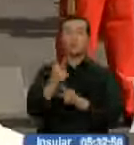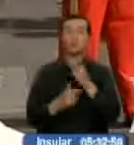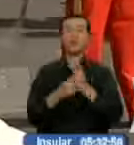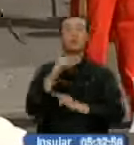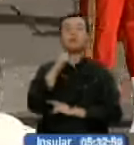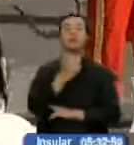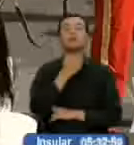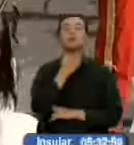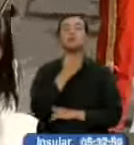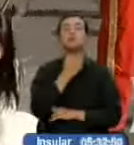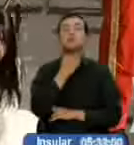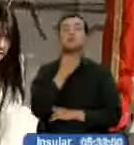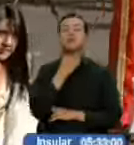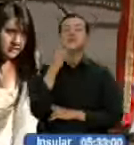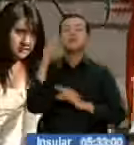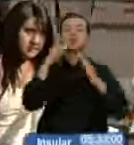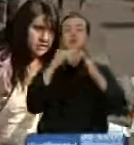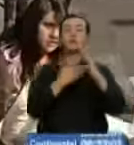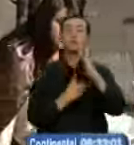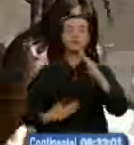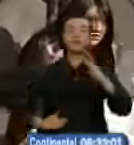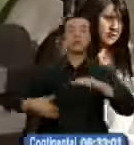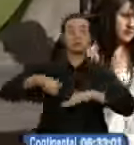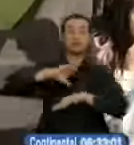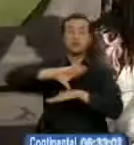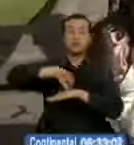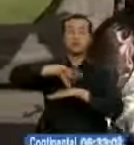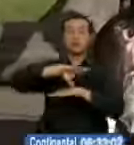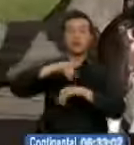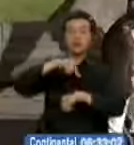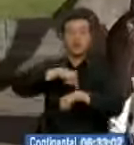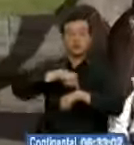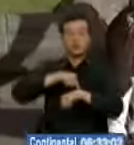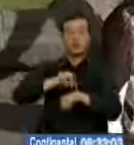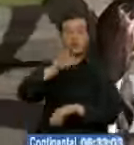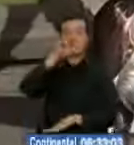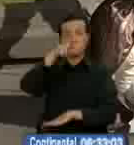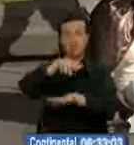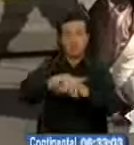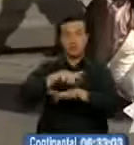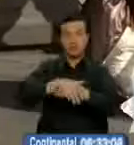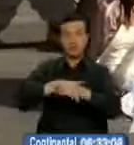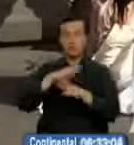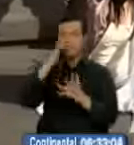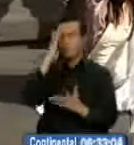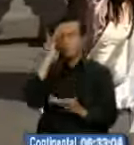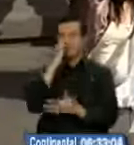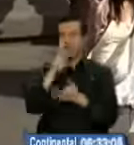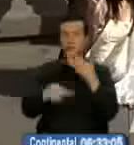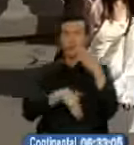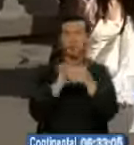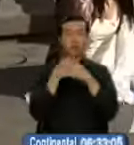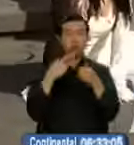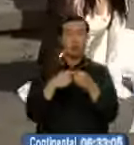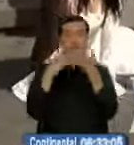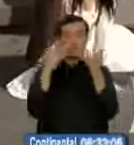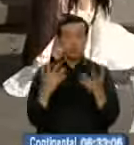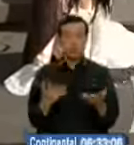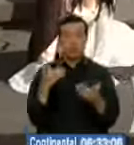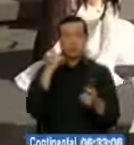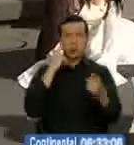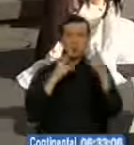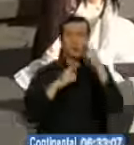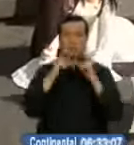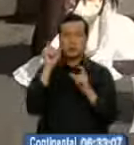de agosto en el Palacio de Carondelet a partir de las 3 de la tarde. Porque todos los quiteños llorarán a